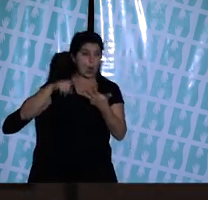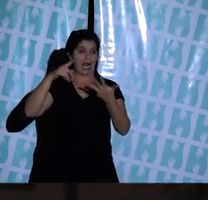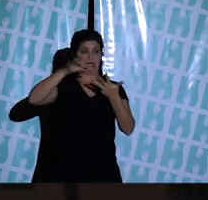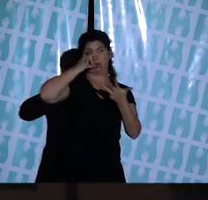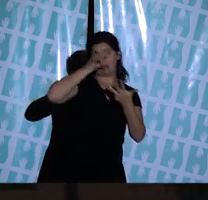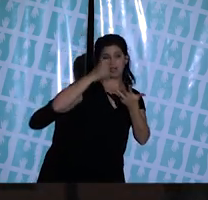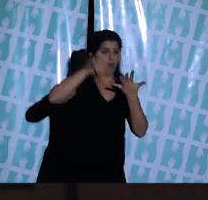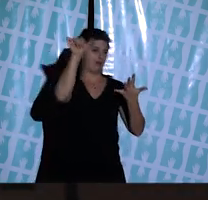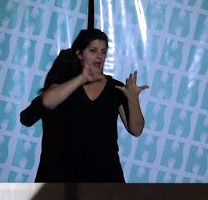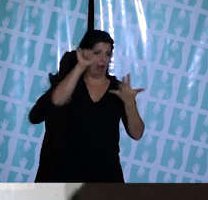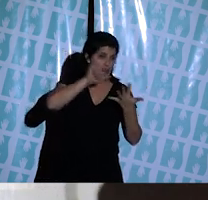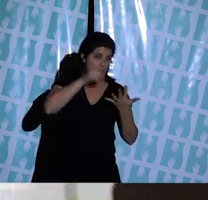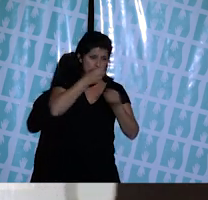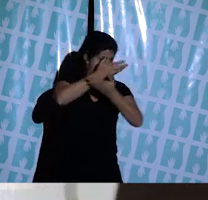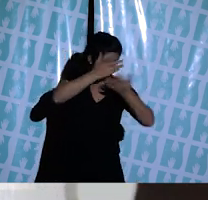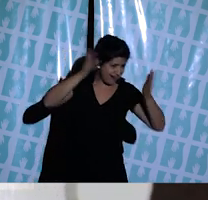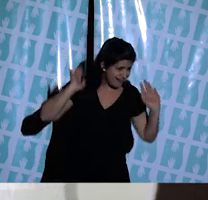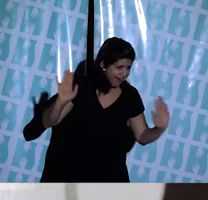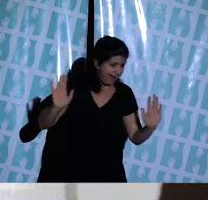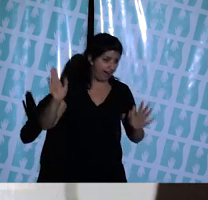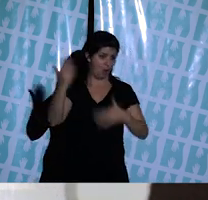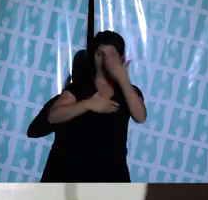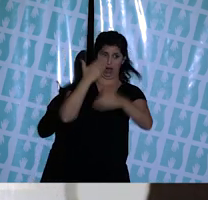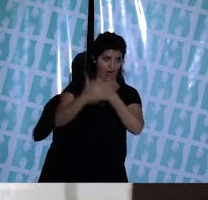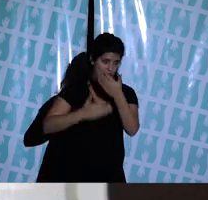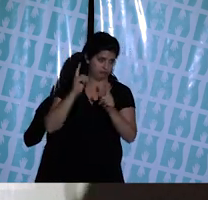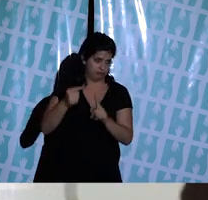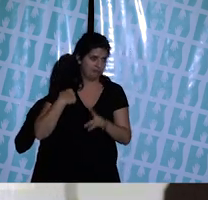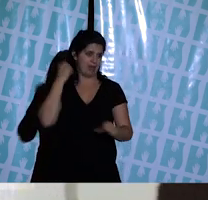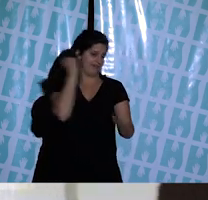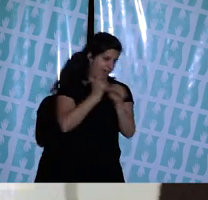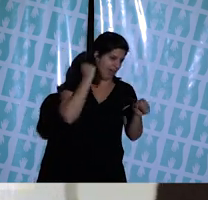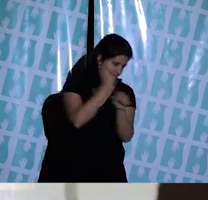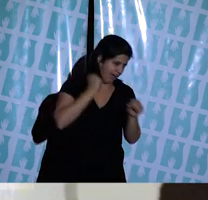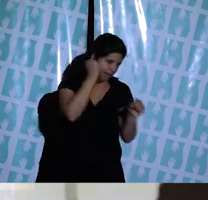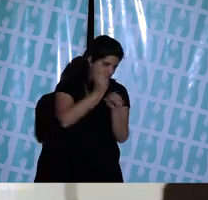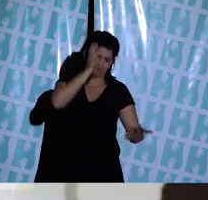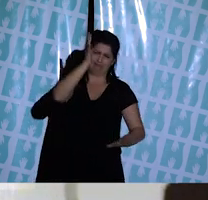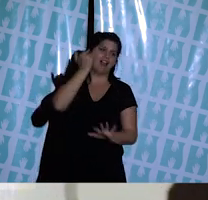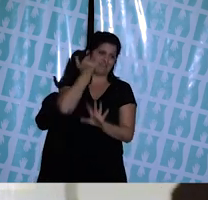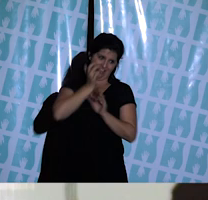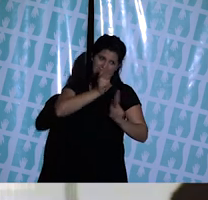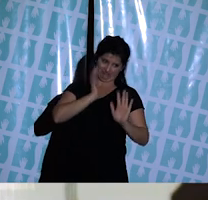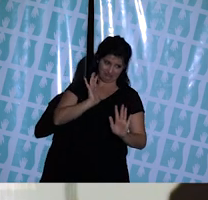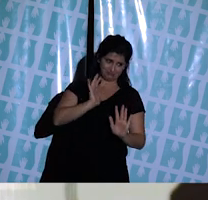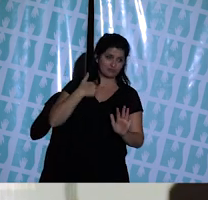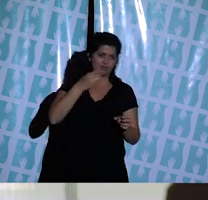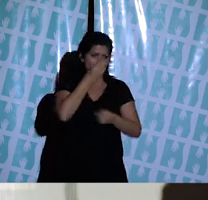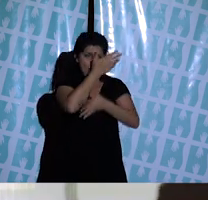marihuana, alcohol, cualquier droga adictiva, juegos, trabajo excesivo, ya lo dije, cualquier